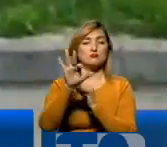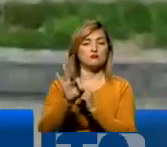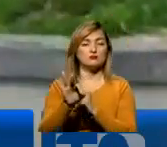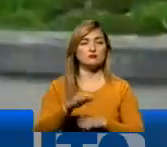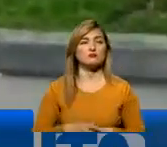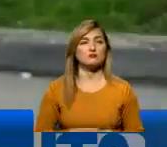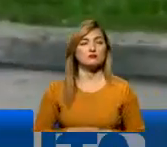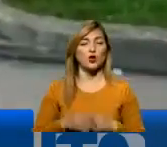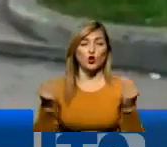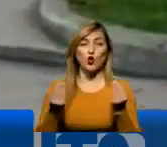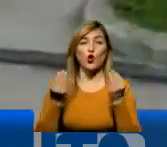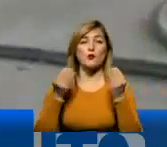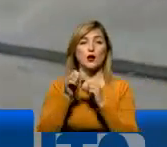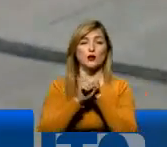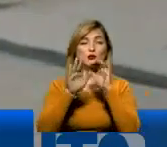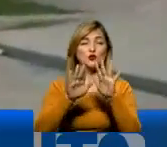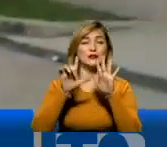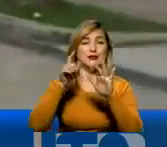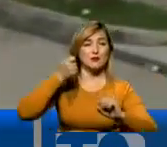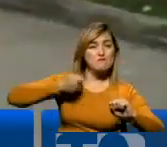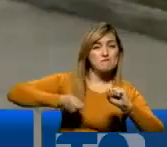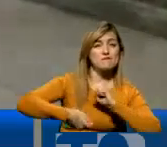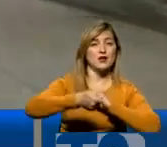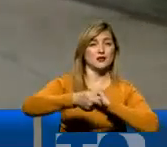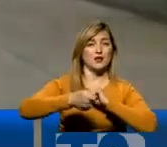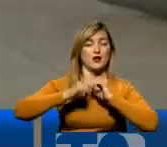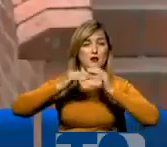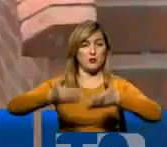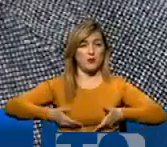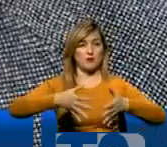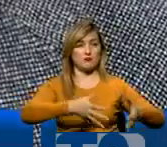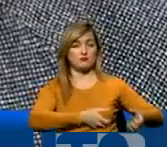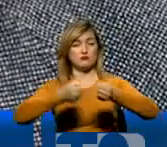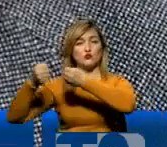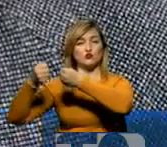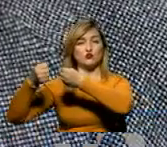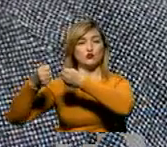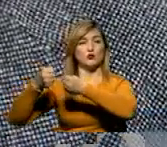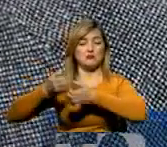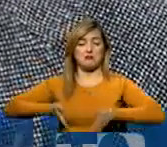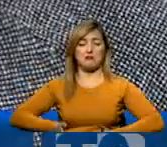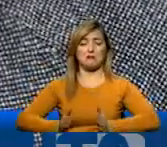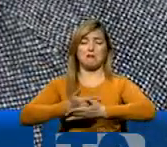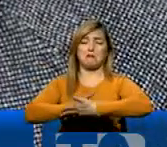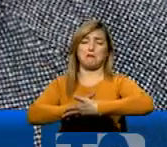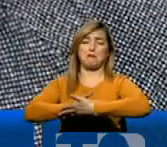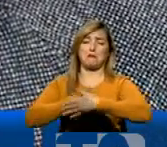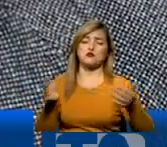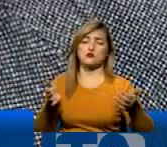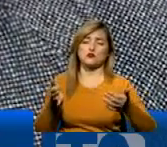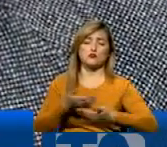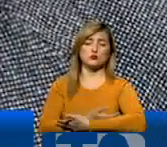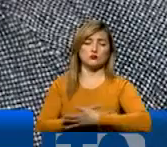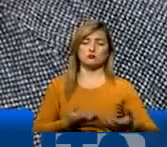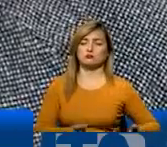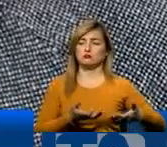Una adolescente de 17 años fue asesinada y fue arrebatada un menor de edad de pocos días de nacida. Y luego fue trasladada a